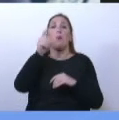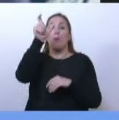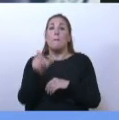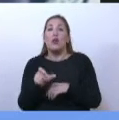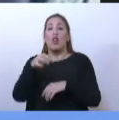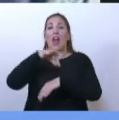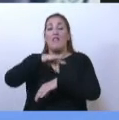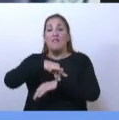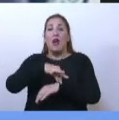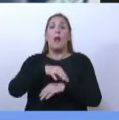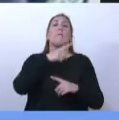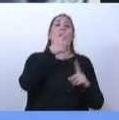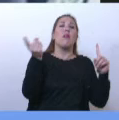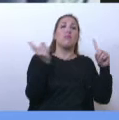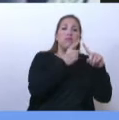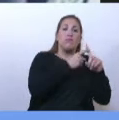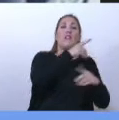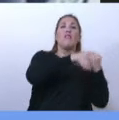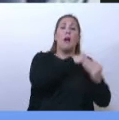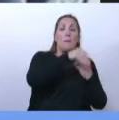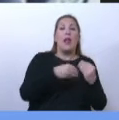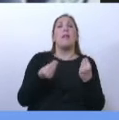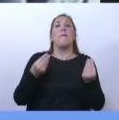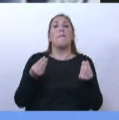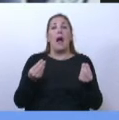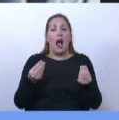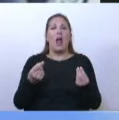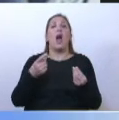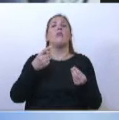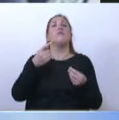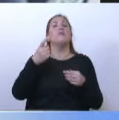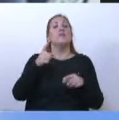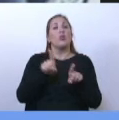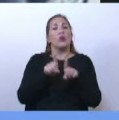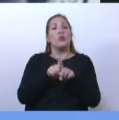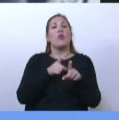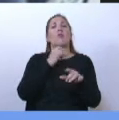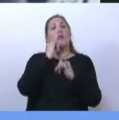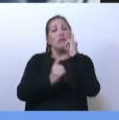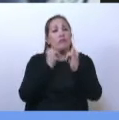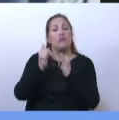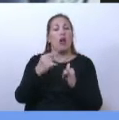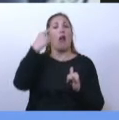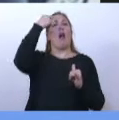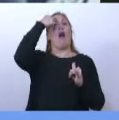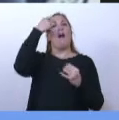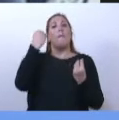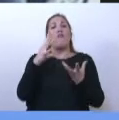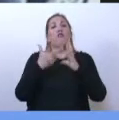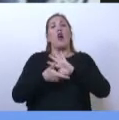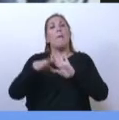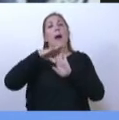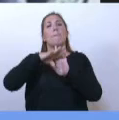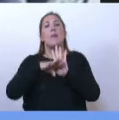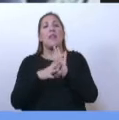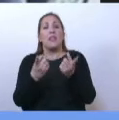y con los familiares propiciando así la concientización para adoptar medidas que sean necesarias